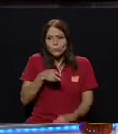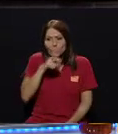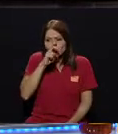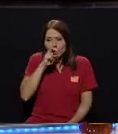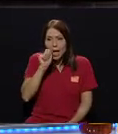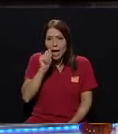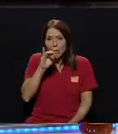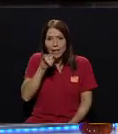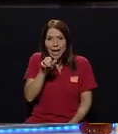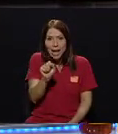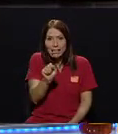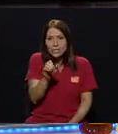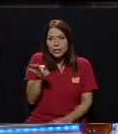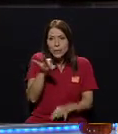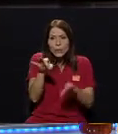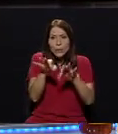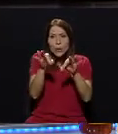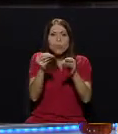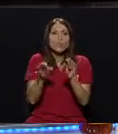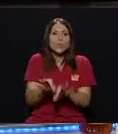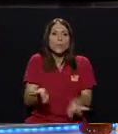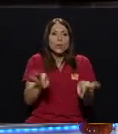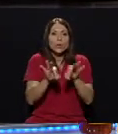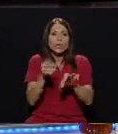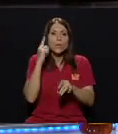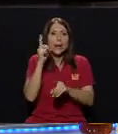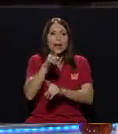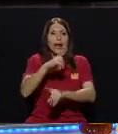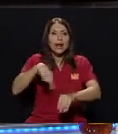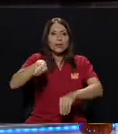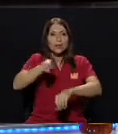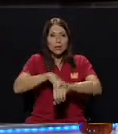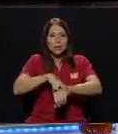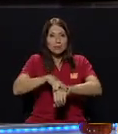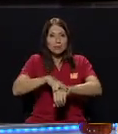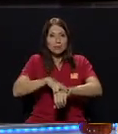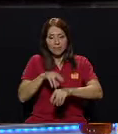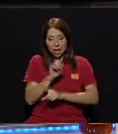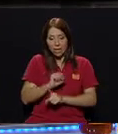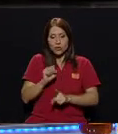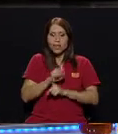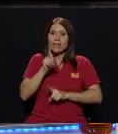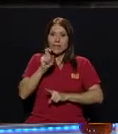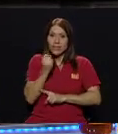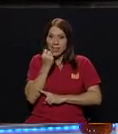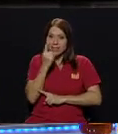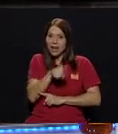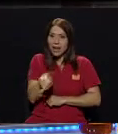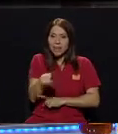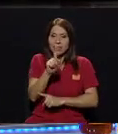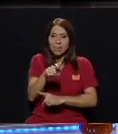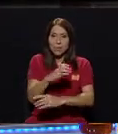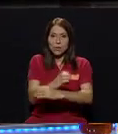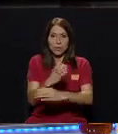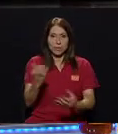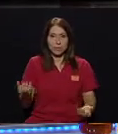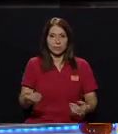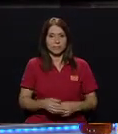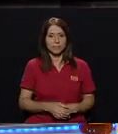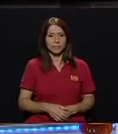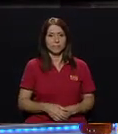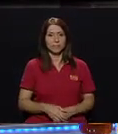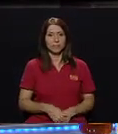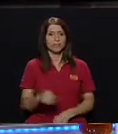importante para la naturaleza, y la sociedad debe entender que debe facilitarles a ellas también. Claro, hay que